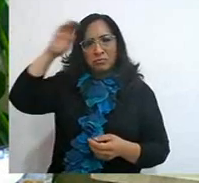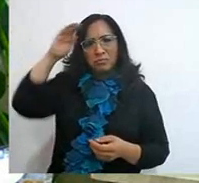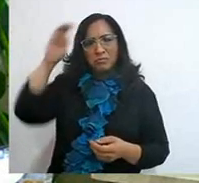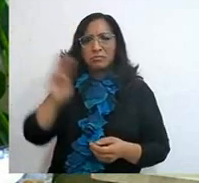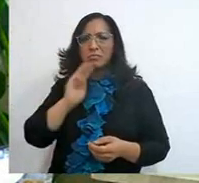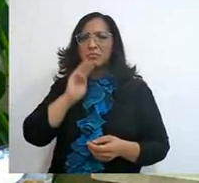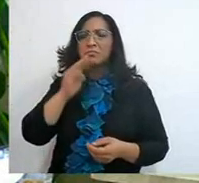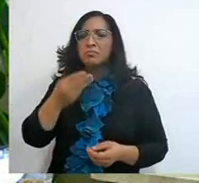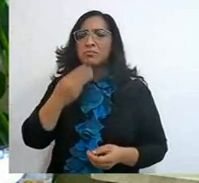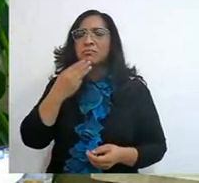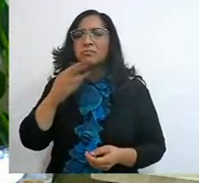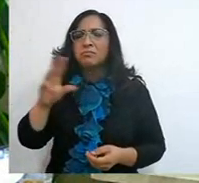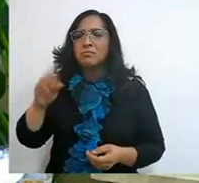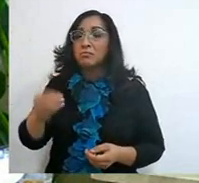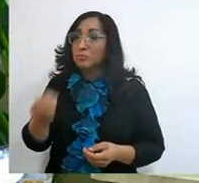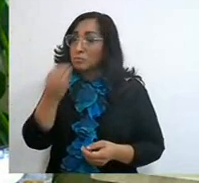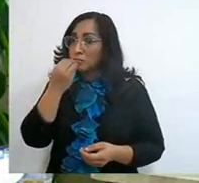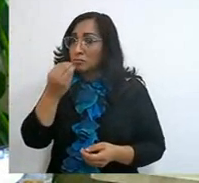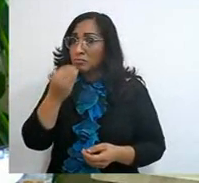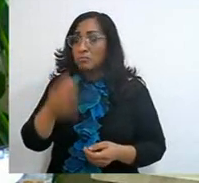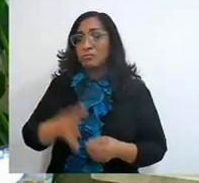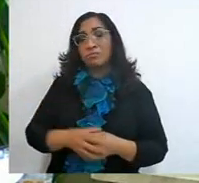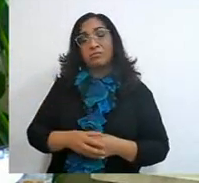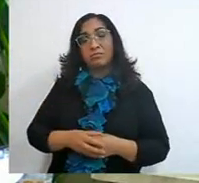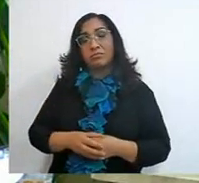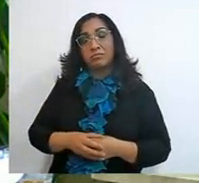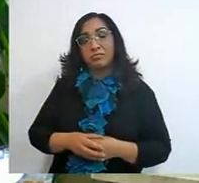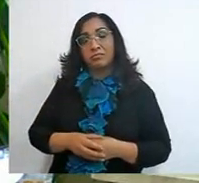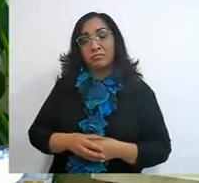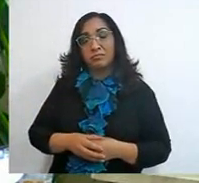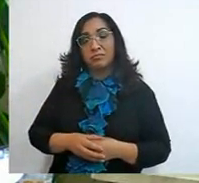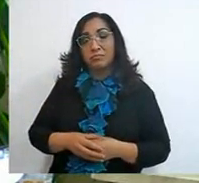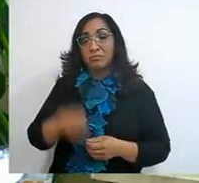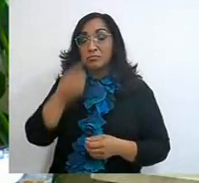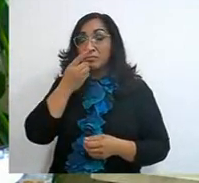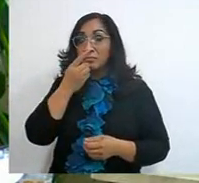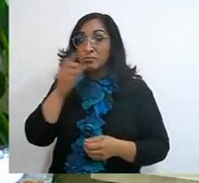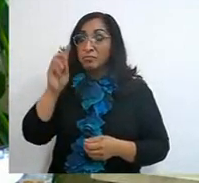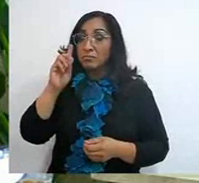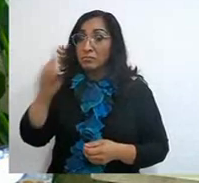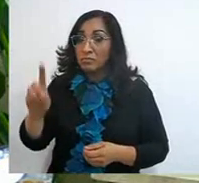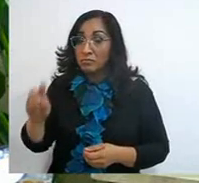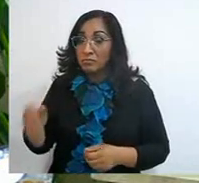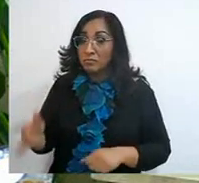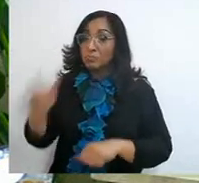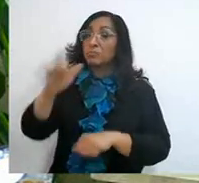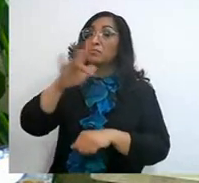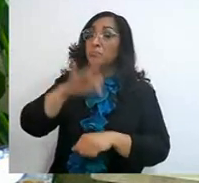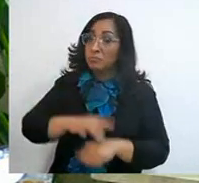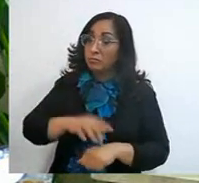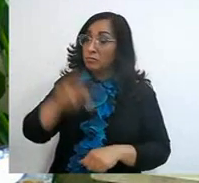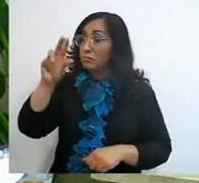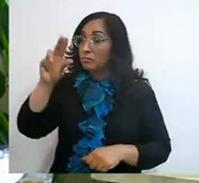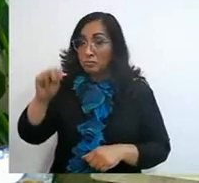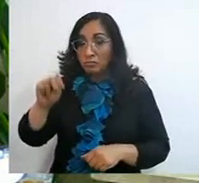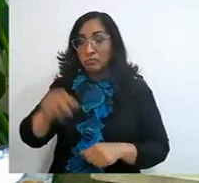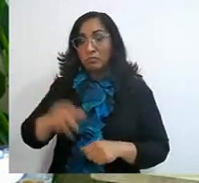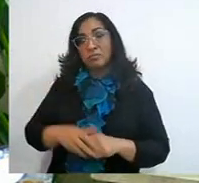mal no debo ni comer, porque Dios dijo: ni comeréis ni le tocaréis.